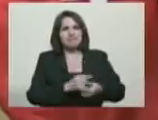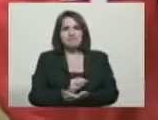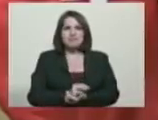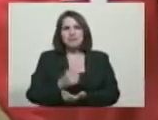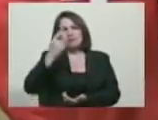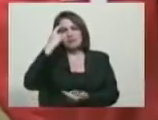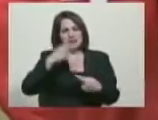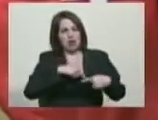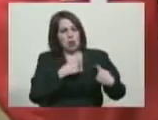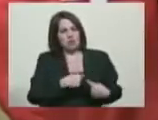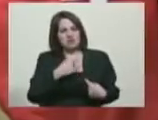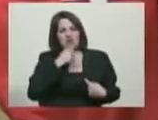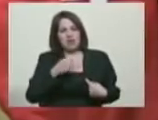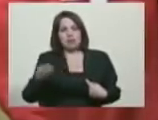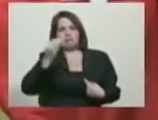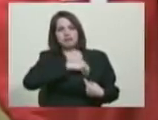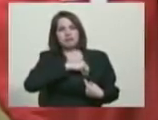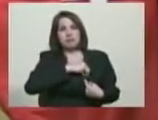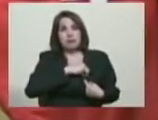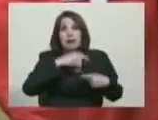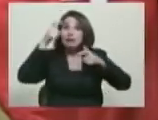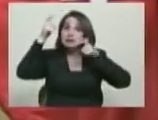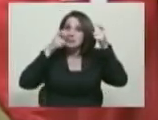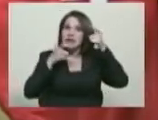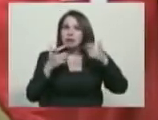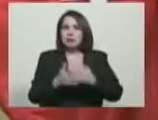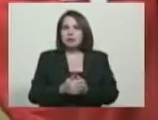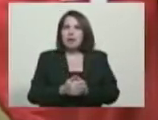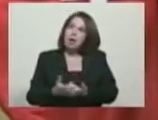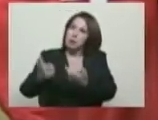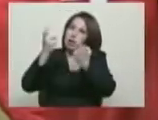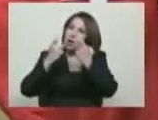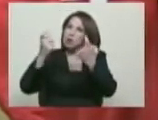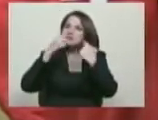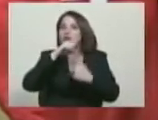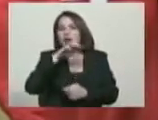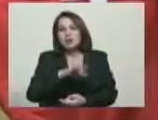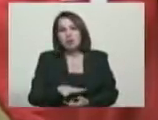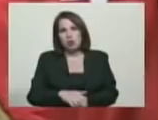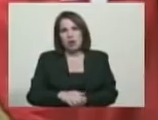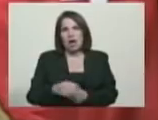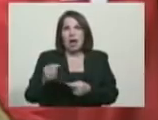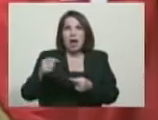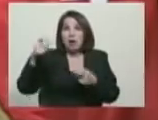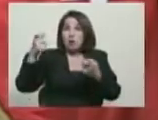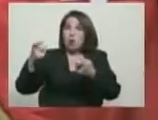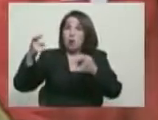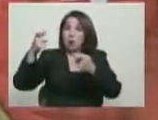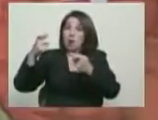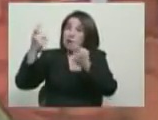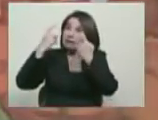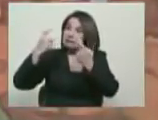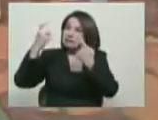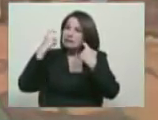aquí? El comandante Hugo Chávez. El comandante Hugo Chávez, ¿cómo quería conocerlo